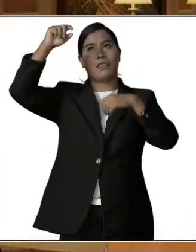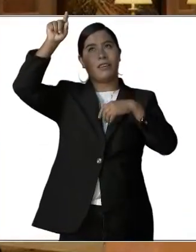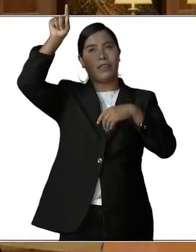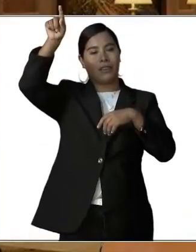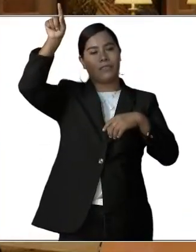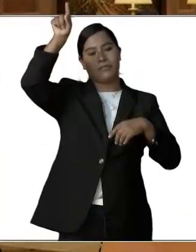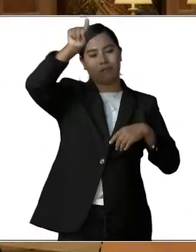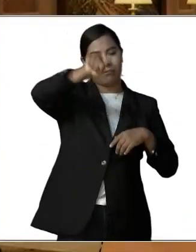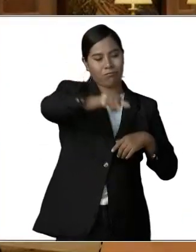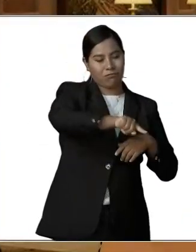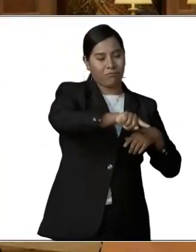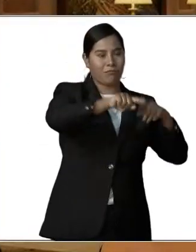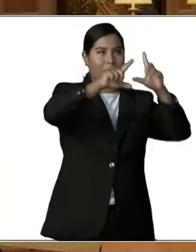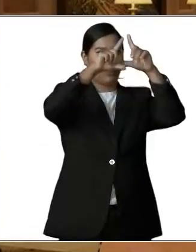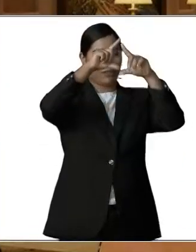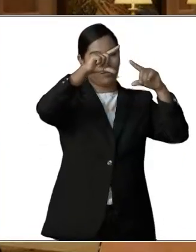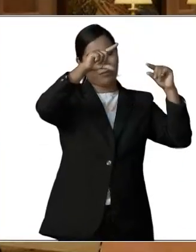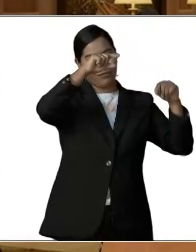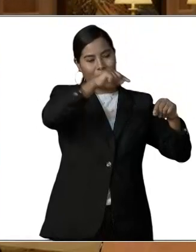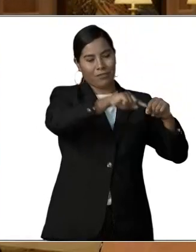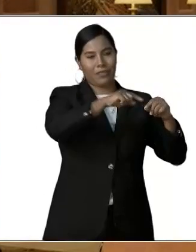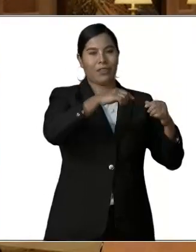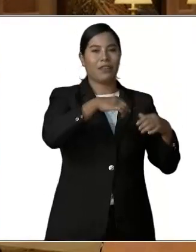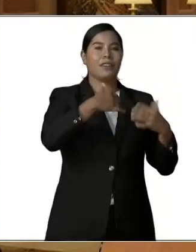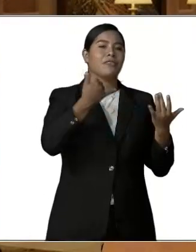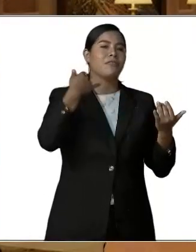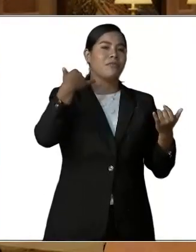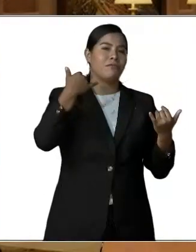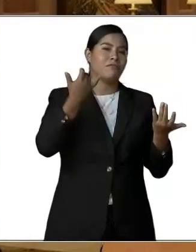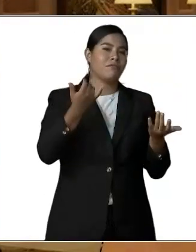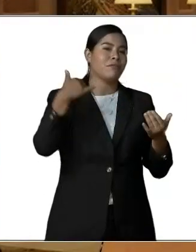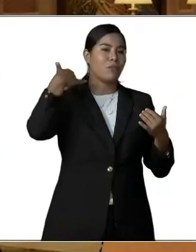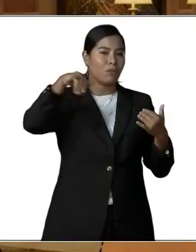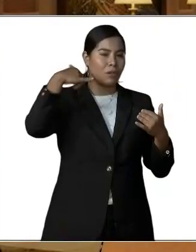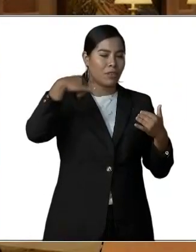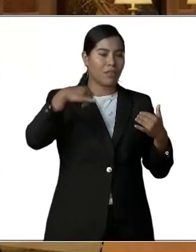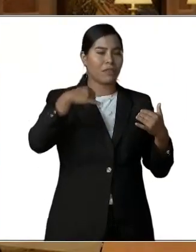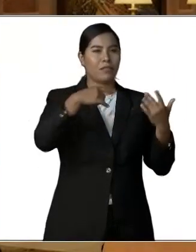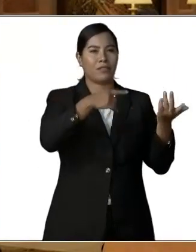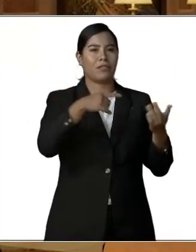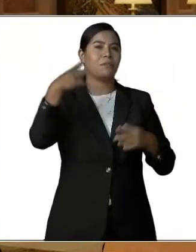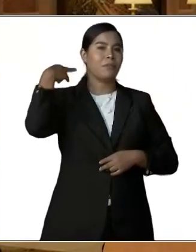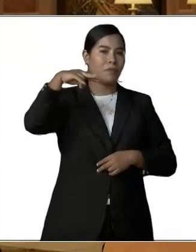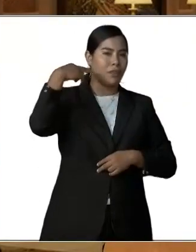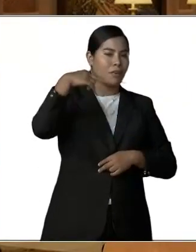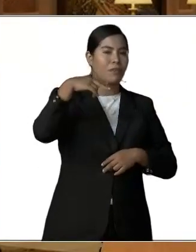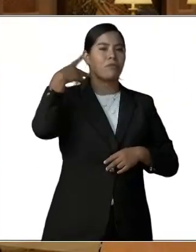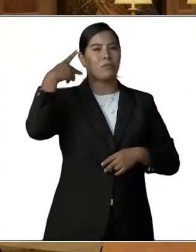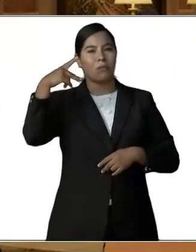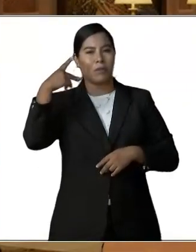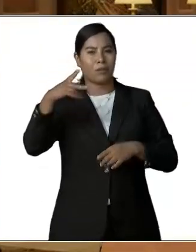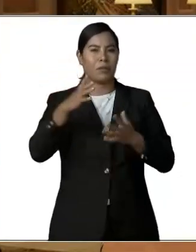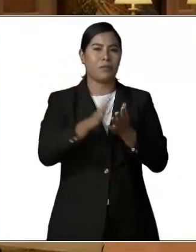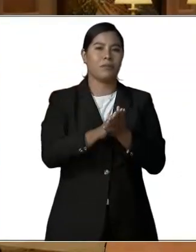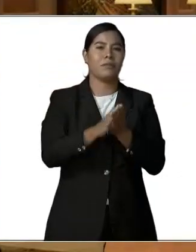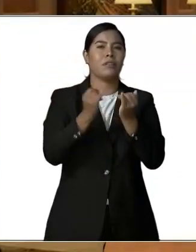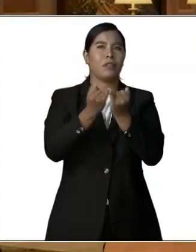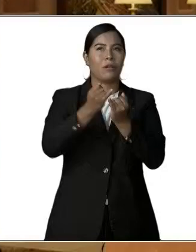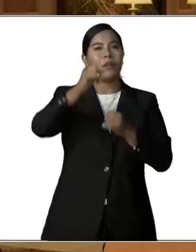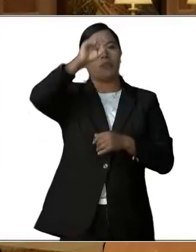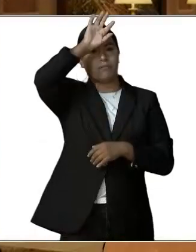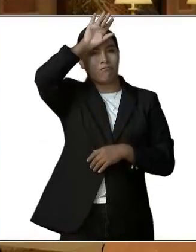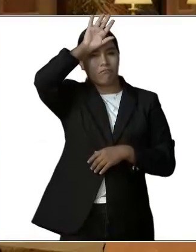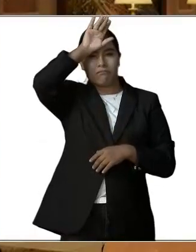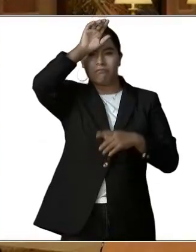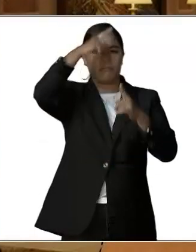California, hasta Yucatán, pasando por Veracruz, Puebla, lo que estábamos mencionando hace rato, en el centro de la República, San Luis, Monterrey, son